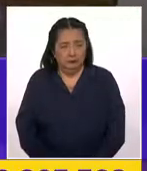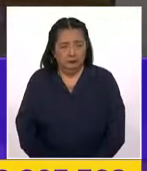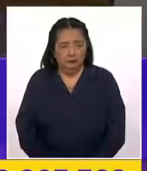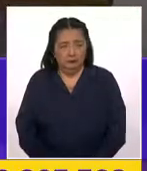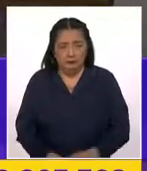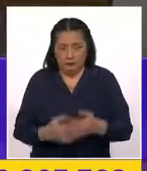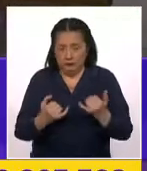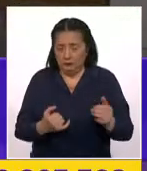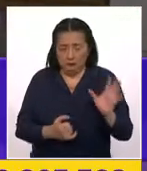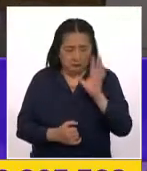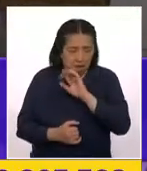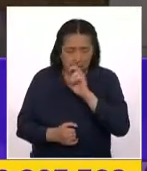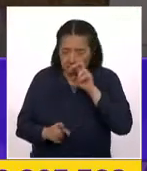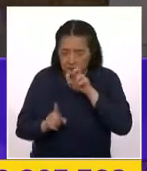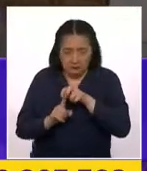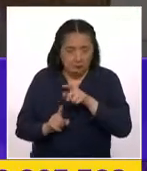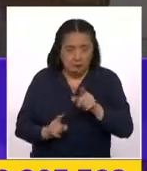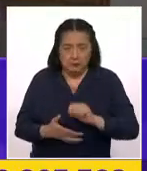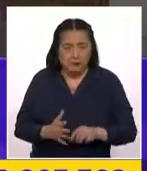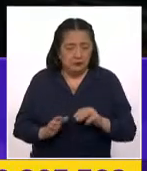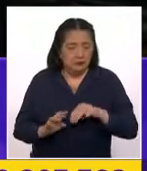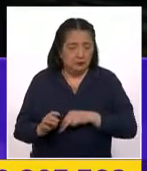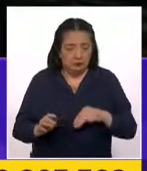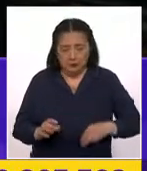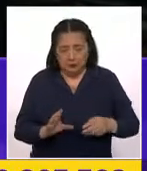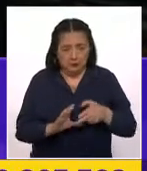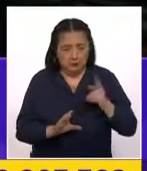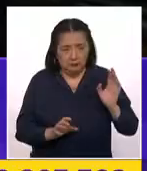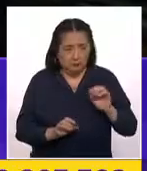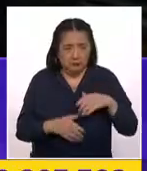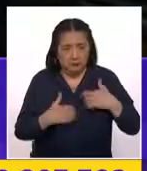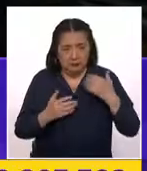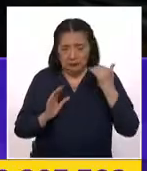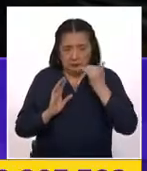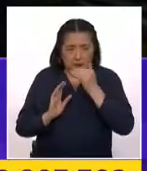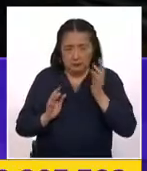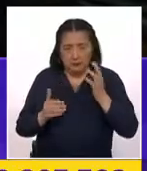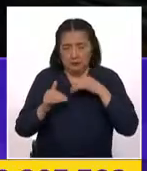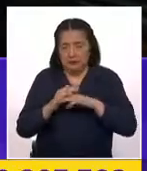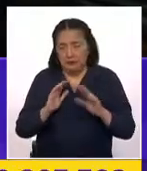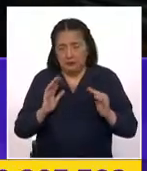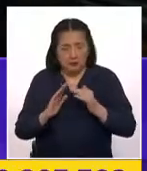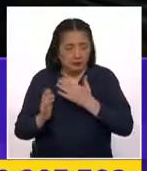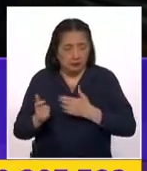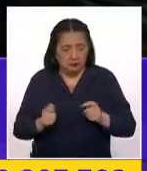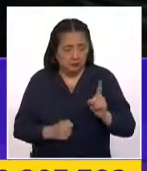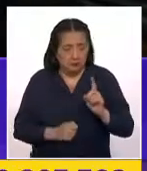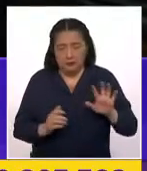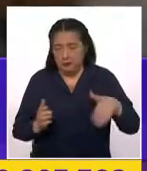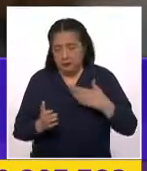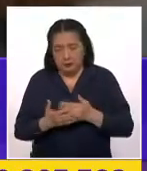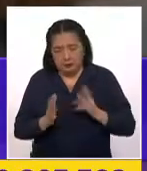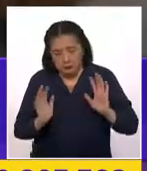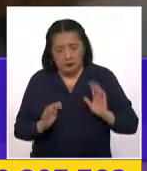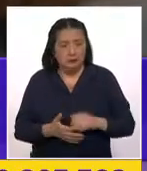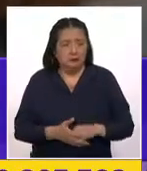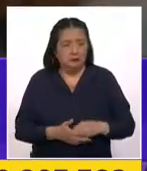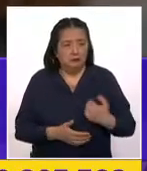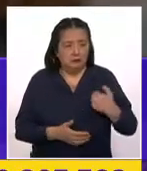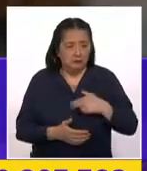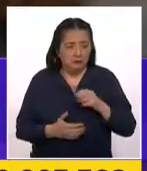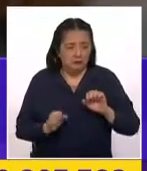El día de hoy no hemos visto su ingreso, Fátima, no hemos podido registrar este ingreso a Palacio de Gobierno. Al parecer ella no ha llegado, de todas maneras